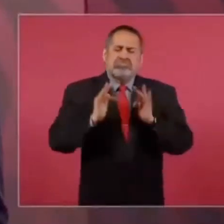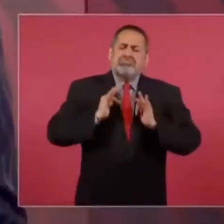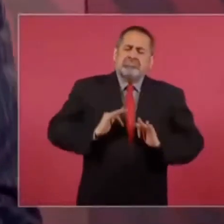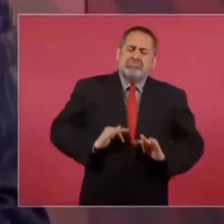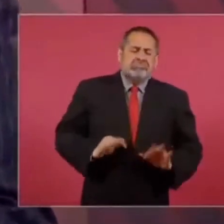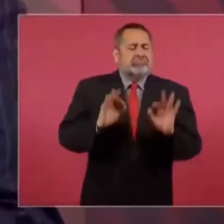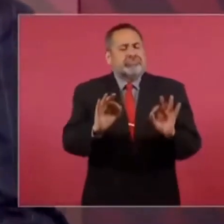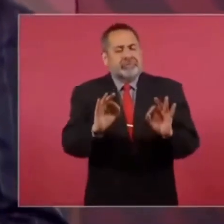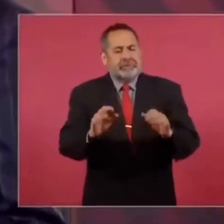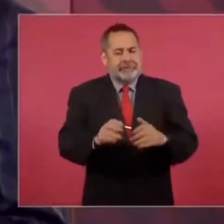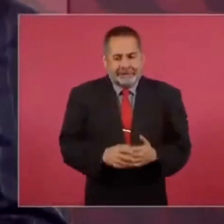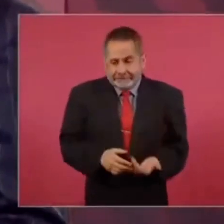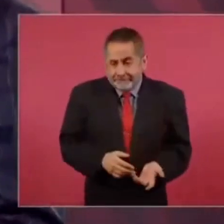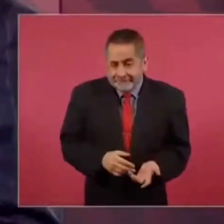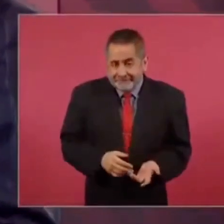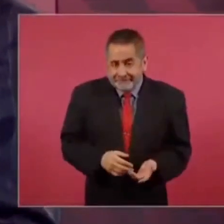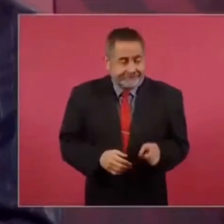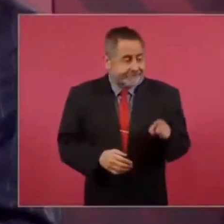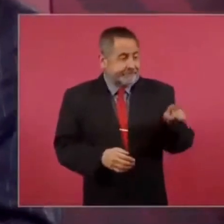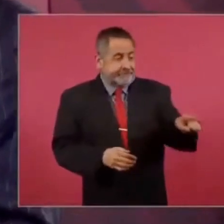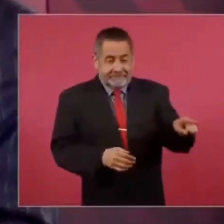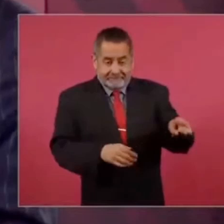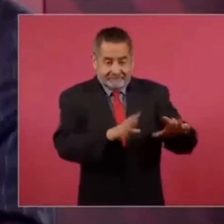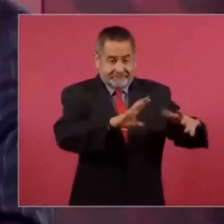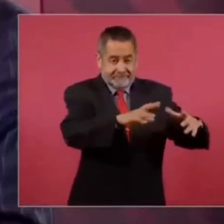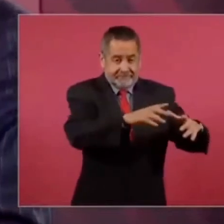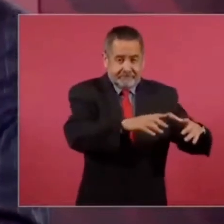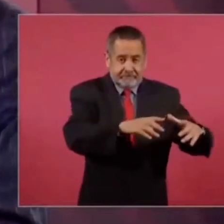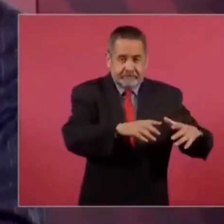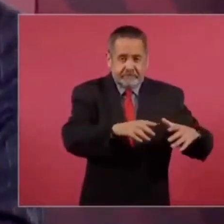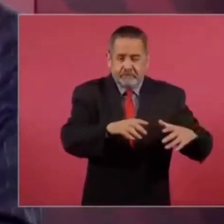Esta sordera y ceguera